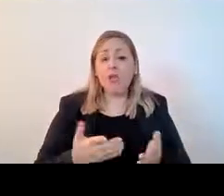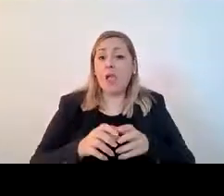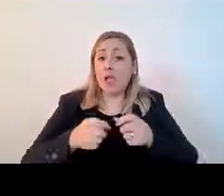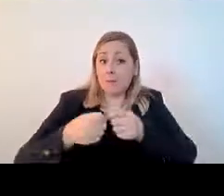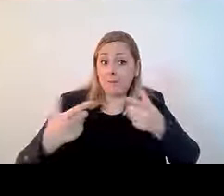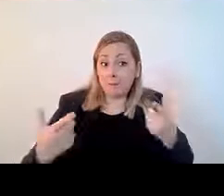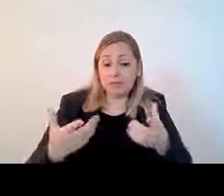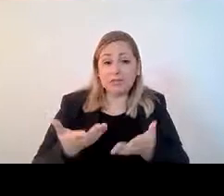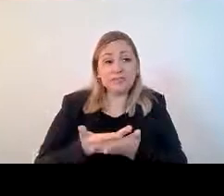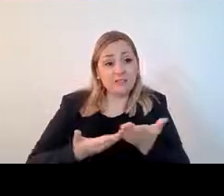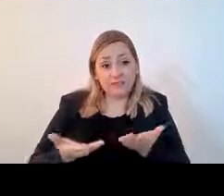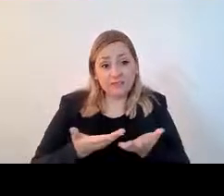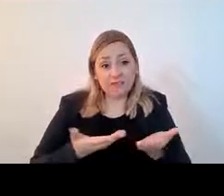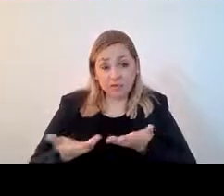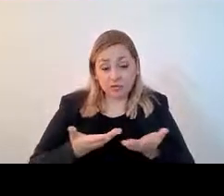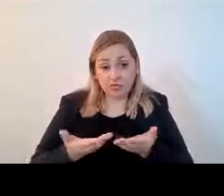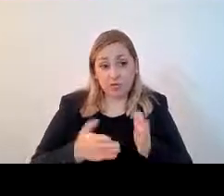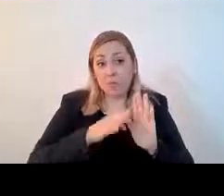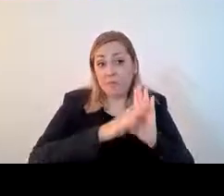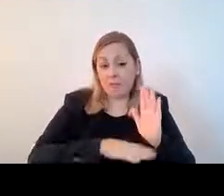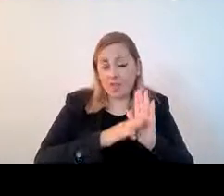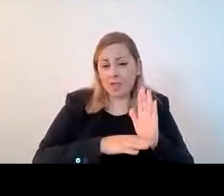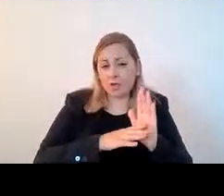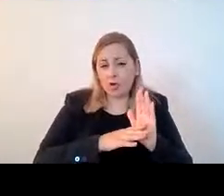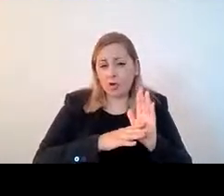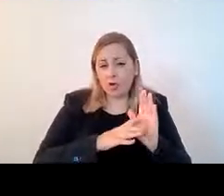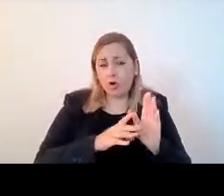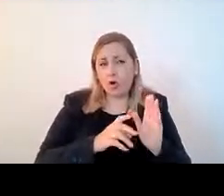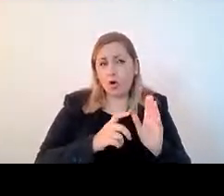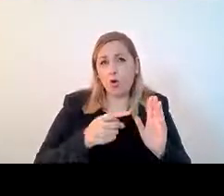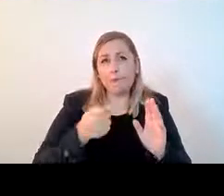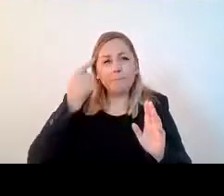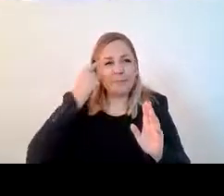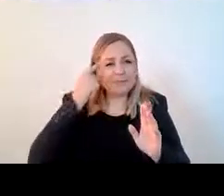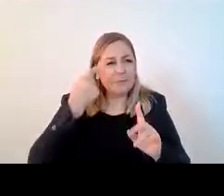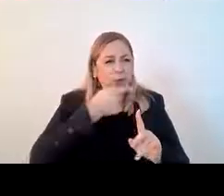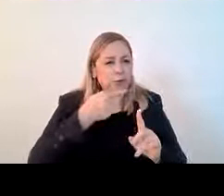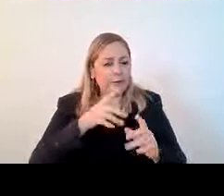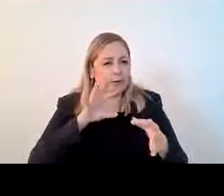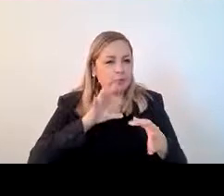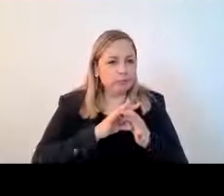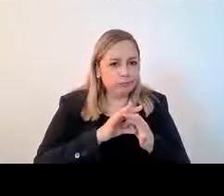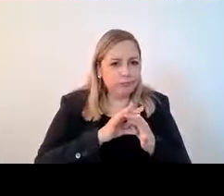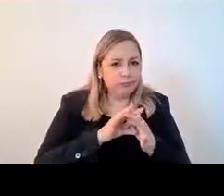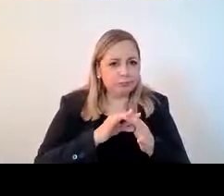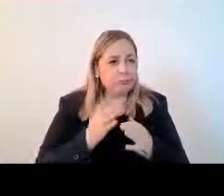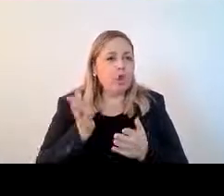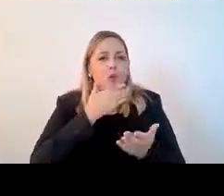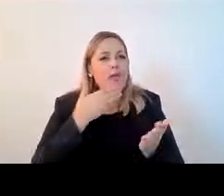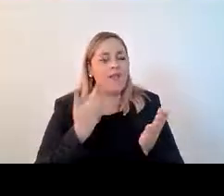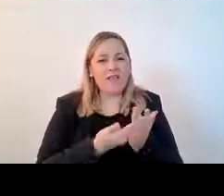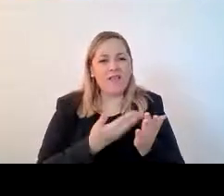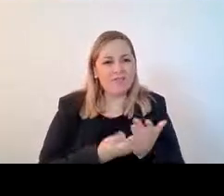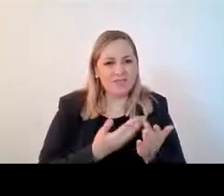menor estigma asociado, no hay evidencia que el uso de estimulantes provoque dependencia, como hubo anteriormente en la